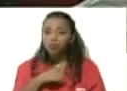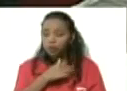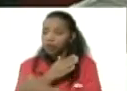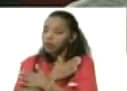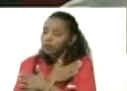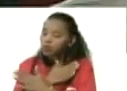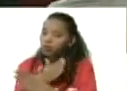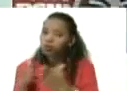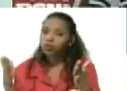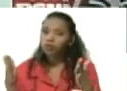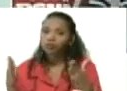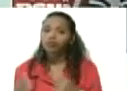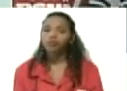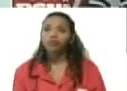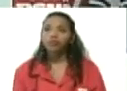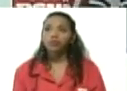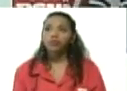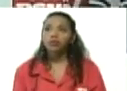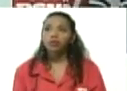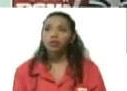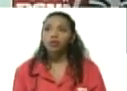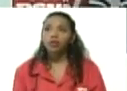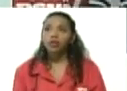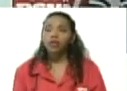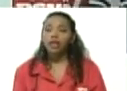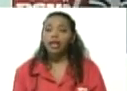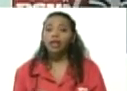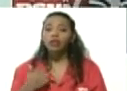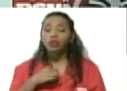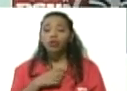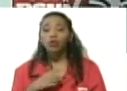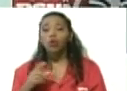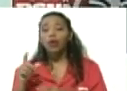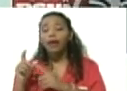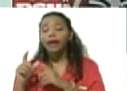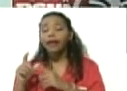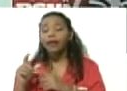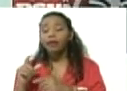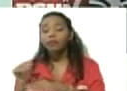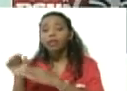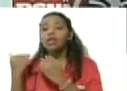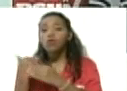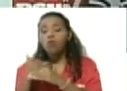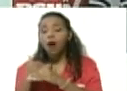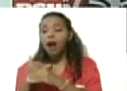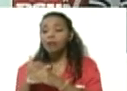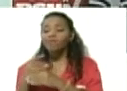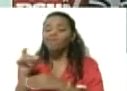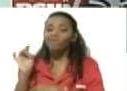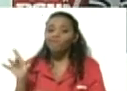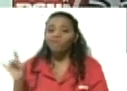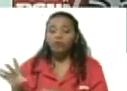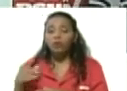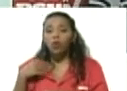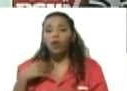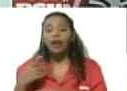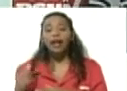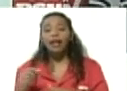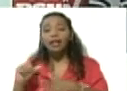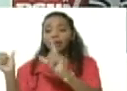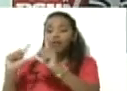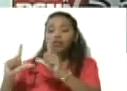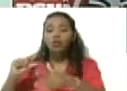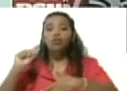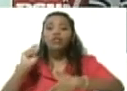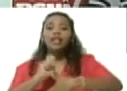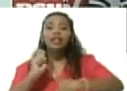nuestra solidaridad con el canal de noticias Telesur, que está siendo atacado por